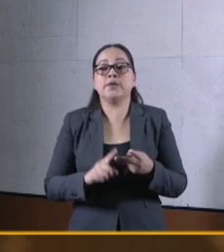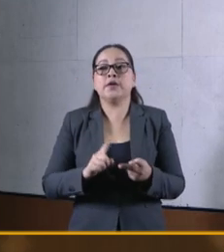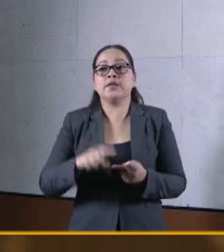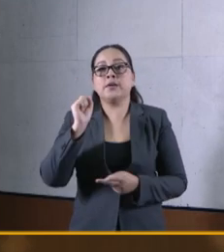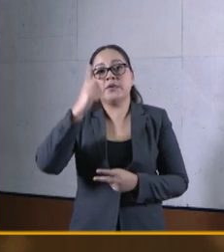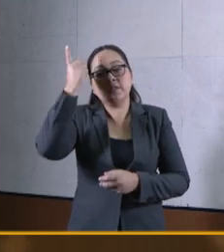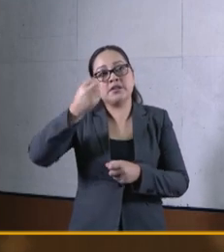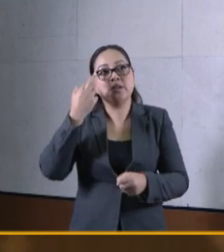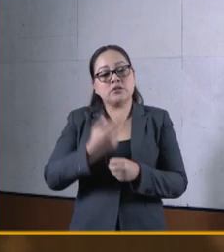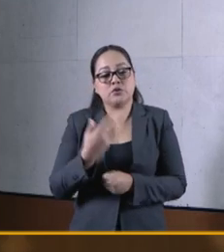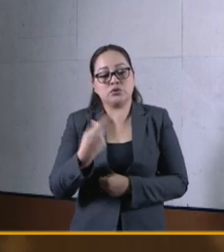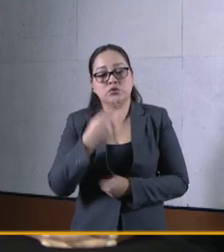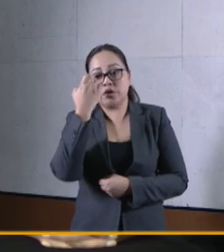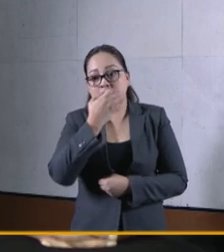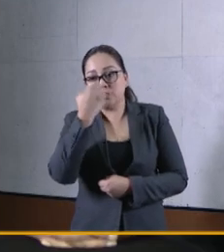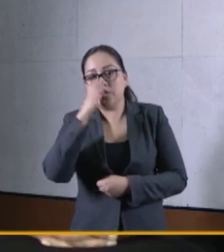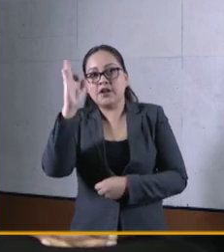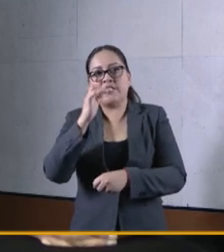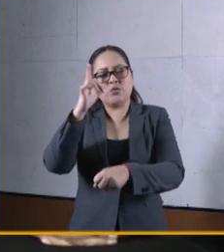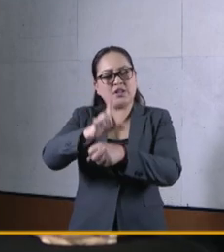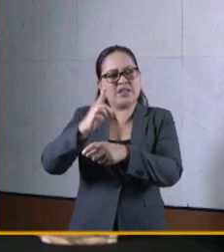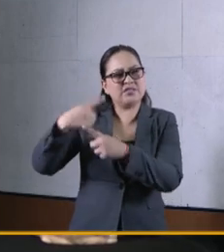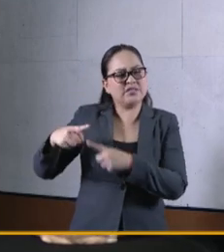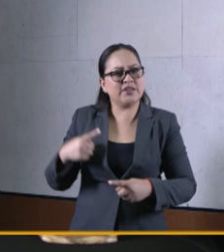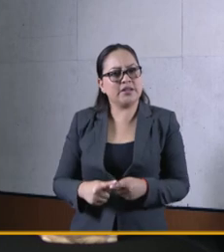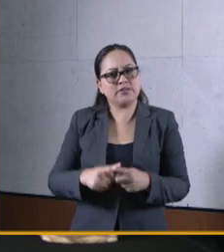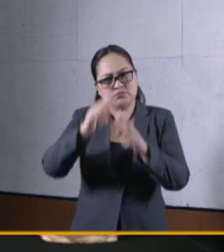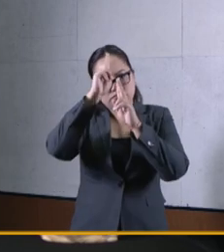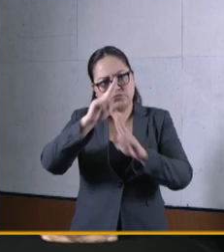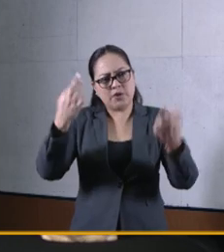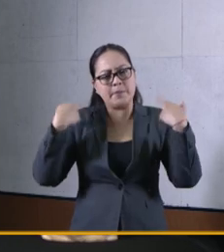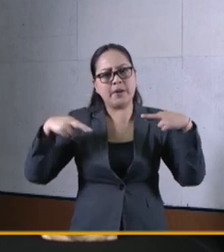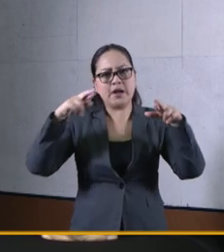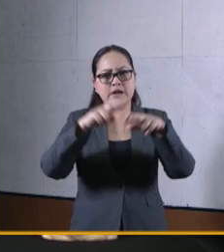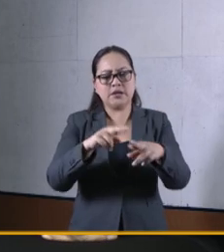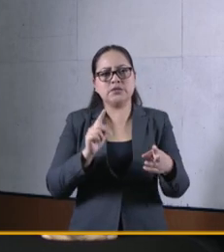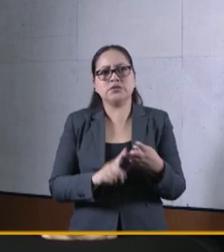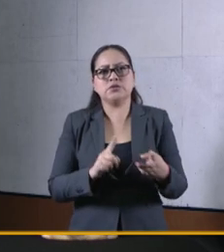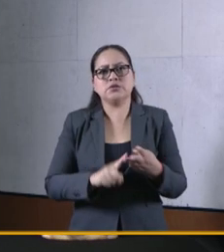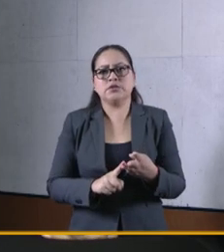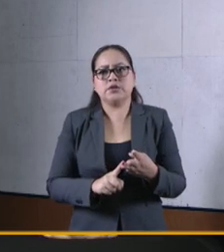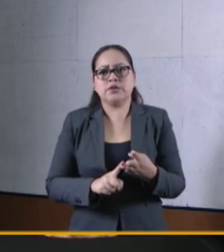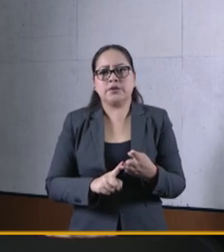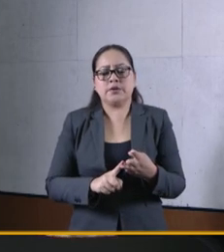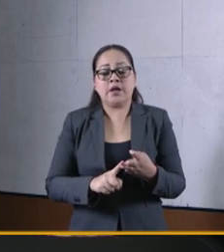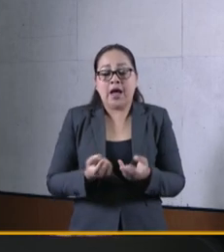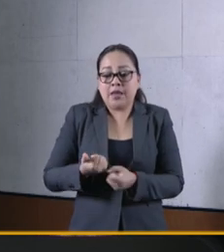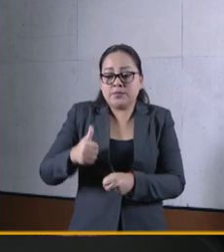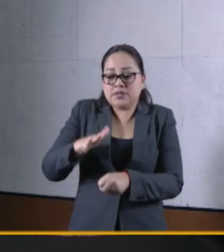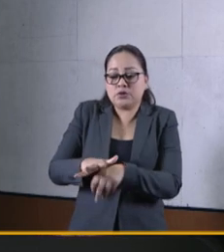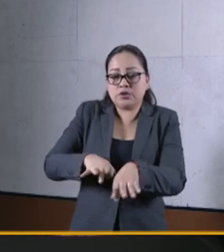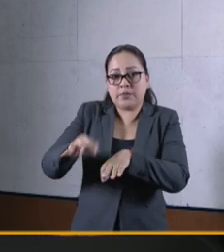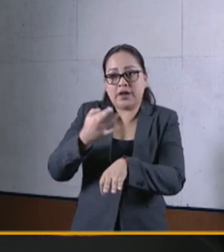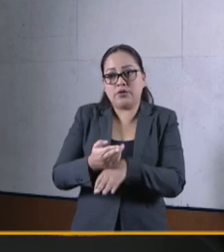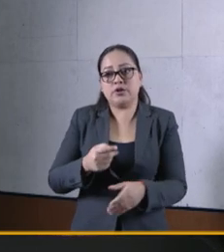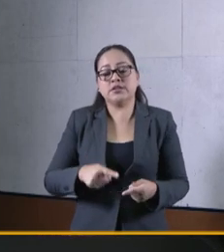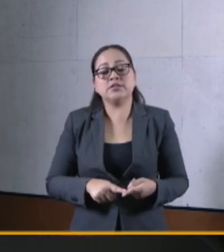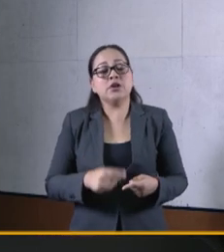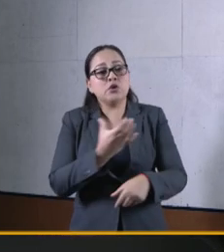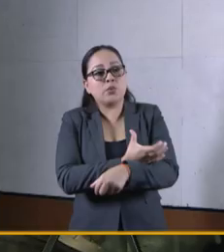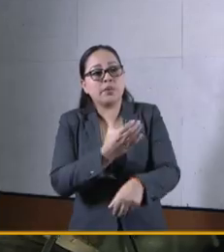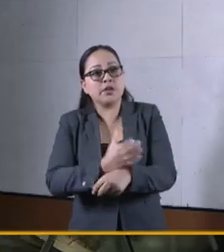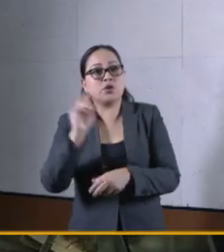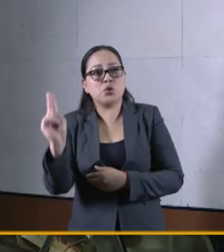directores de escuelas y facultades honorables profesores personal administrativo y compañeros universitarios